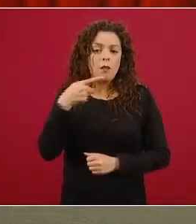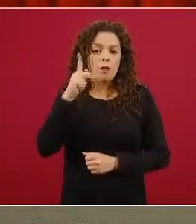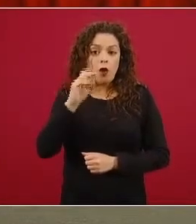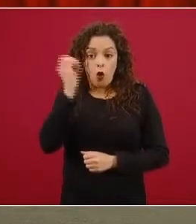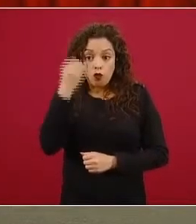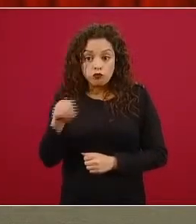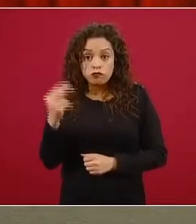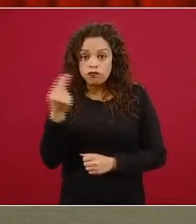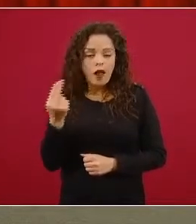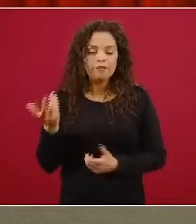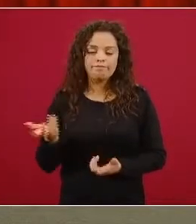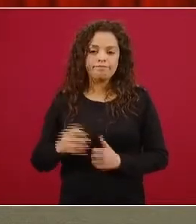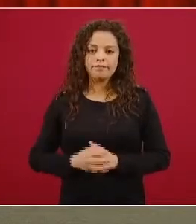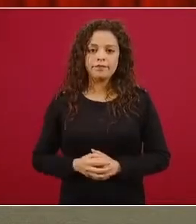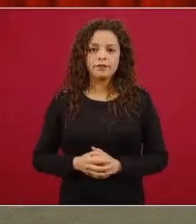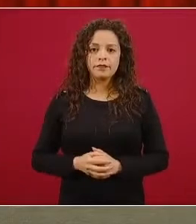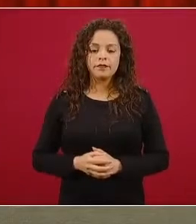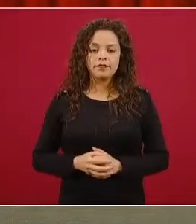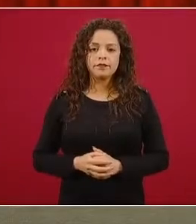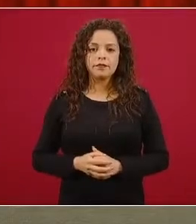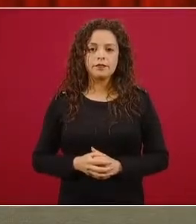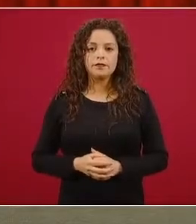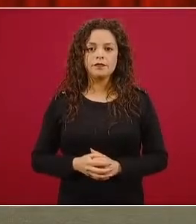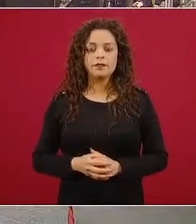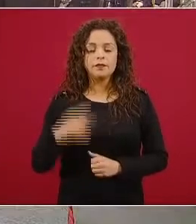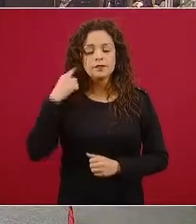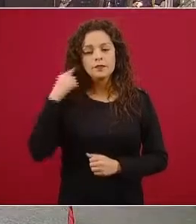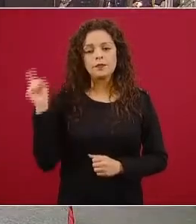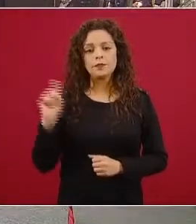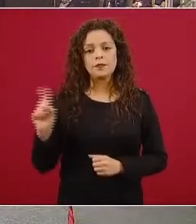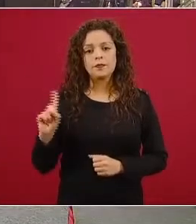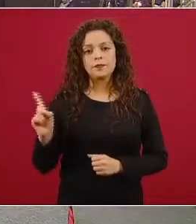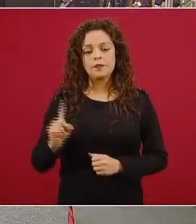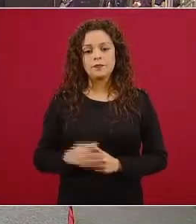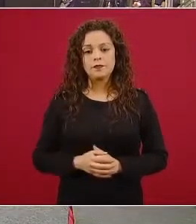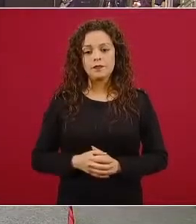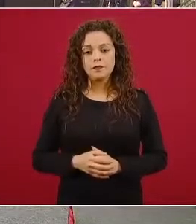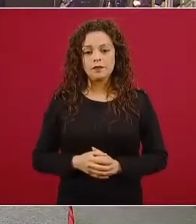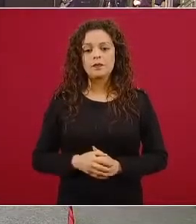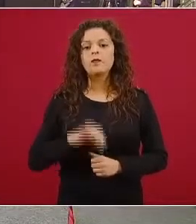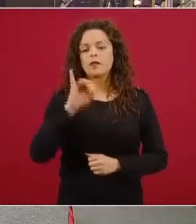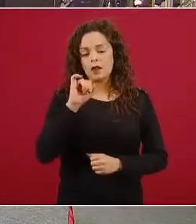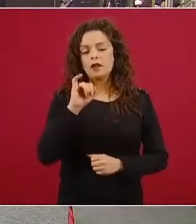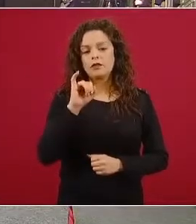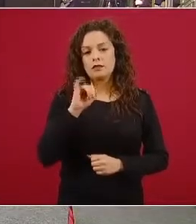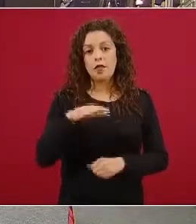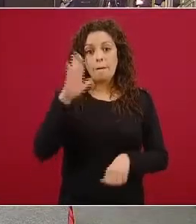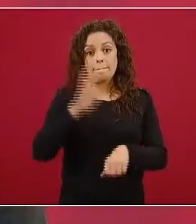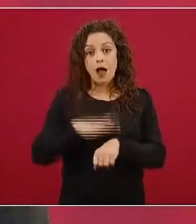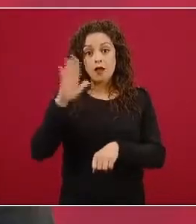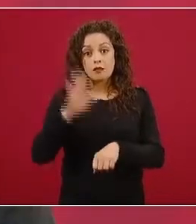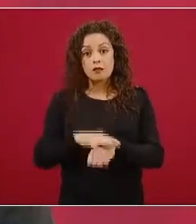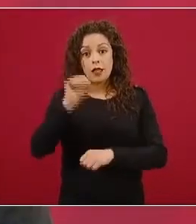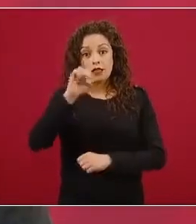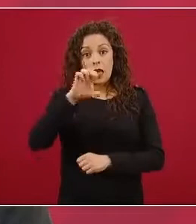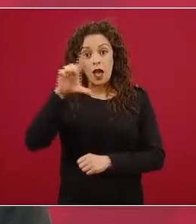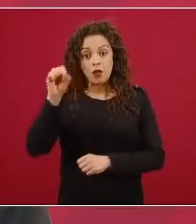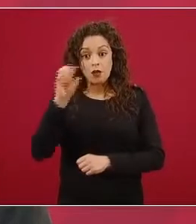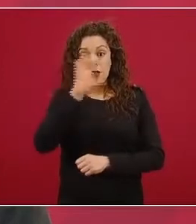Sí. La idea es tomar una mejor decisión al momento de adquirirlos. Así es. En general, entre más sellos, menos